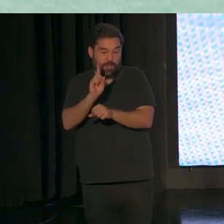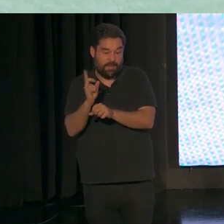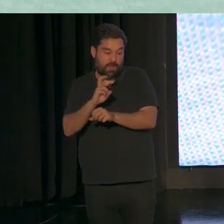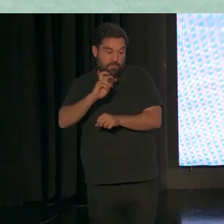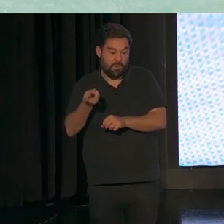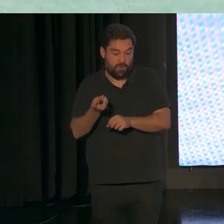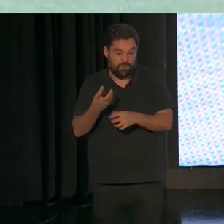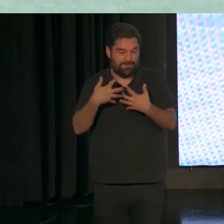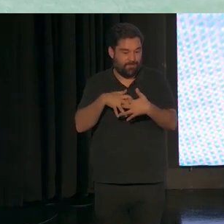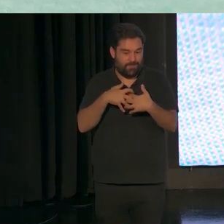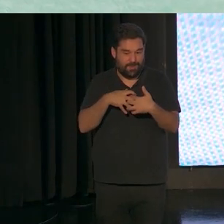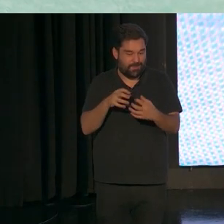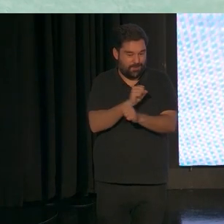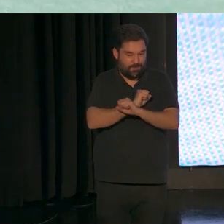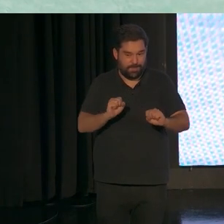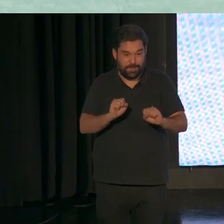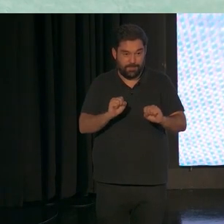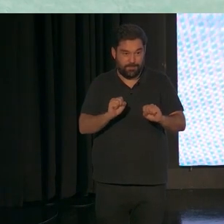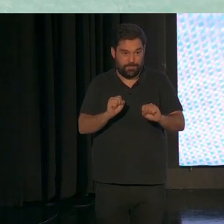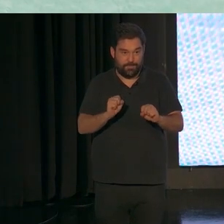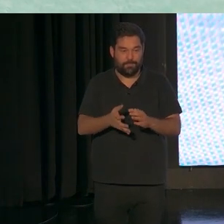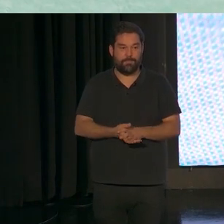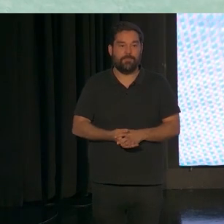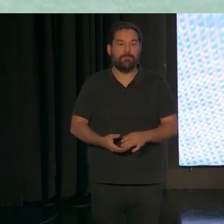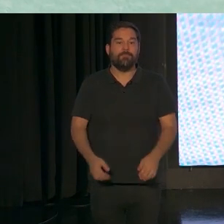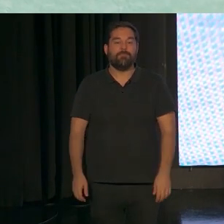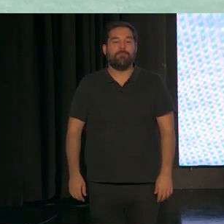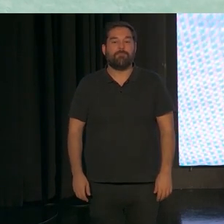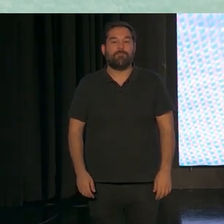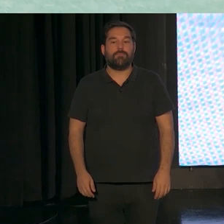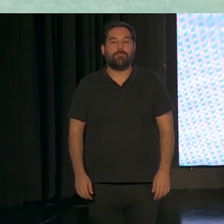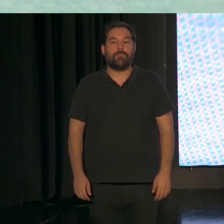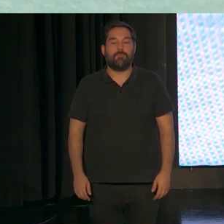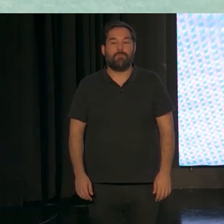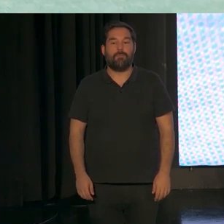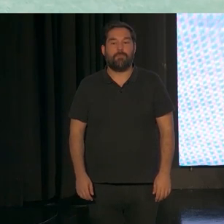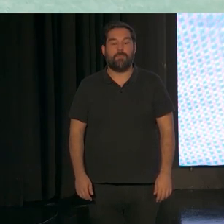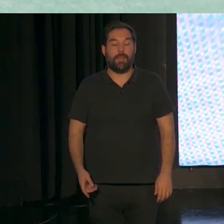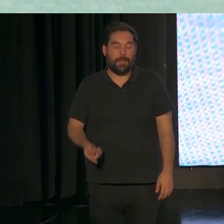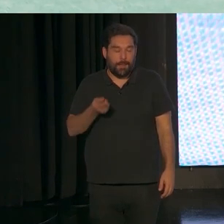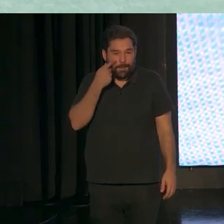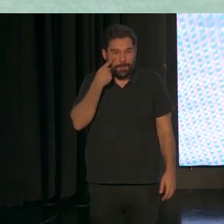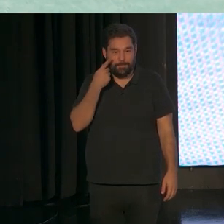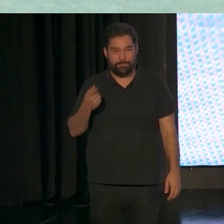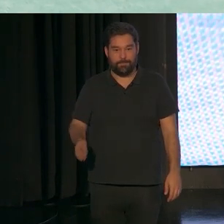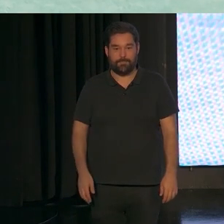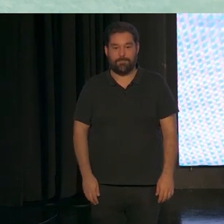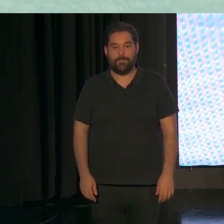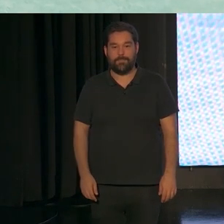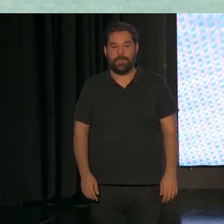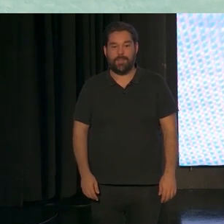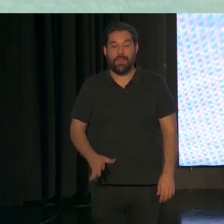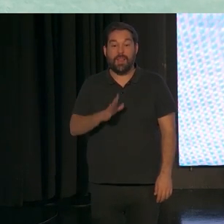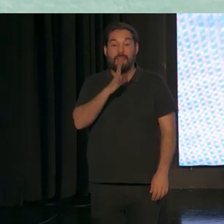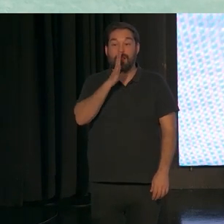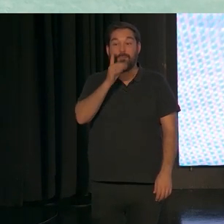de funcionar Y bueno pues e e a ver em por